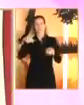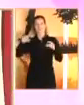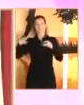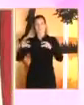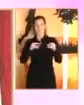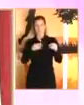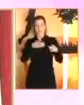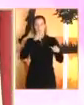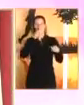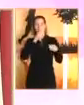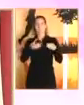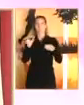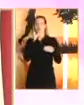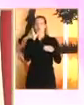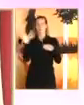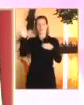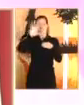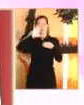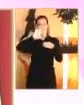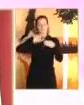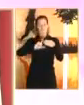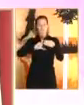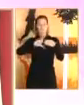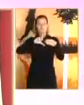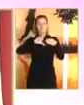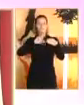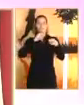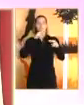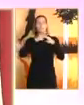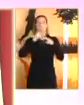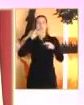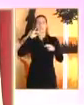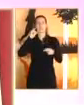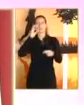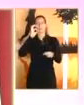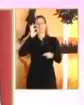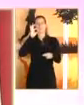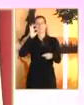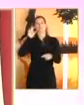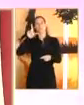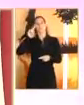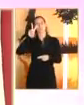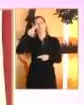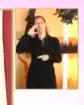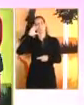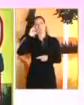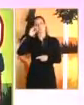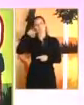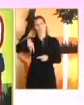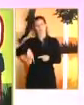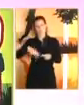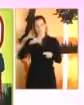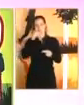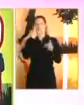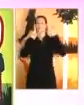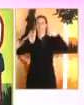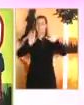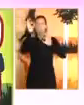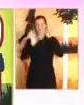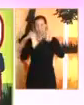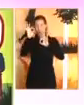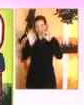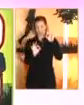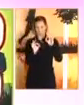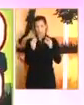agua. Esto se llama una disolución de sal común al 6%. Para poner el dato así técnico. Vale. Echamos